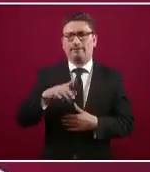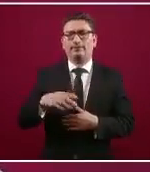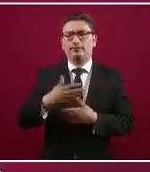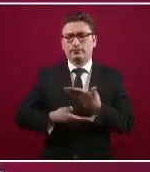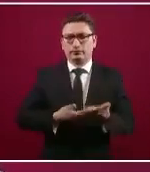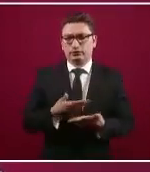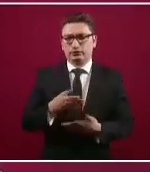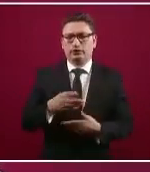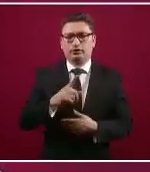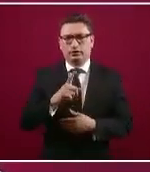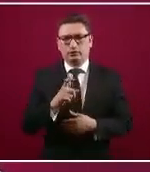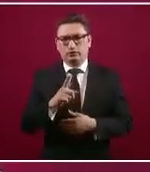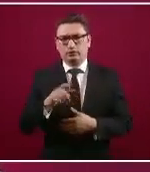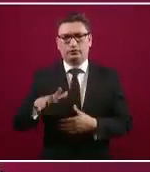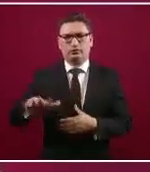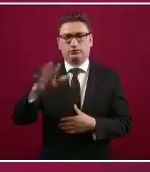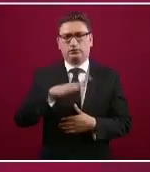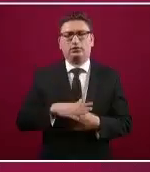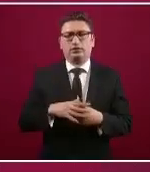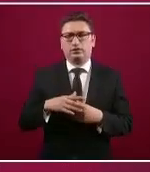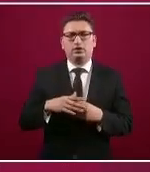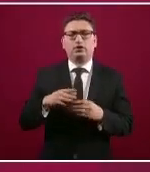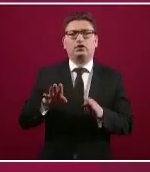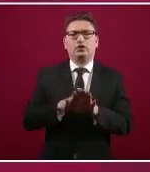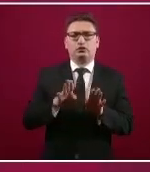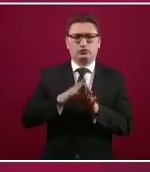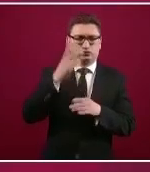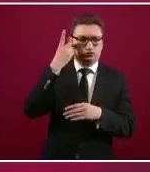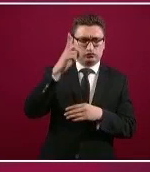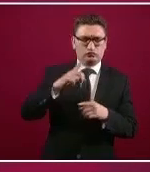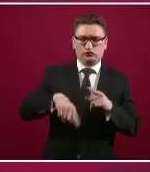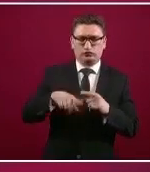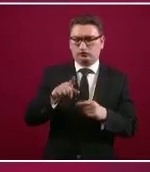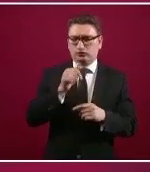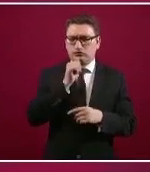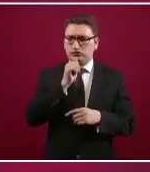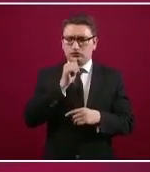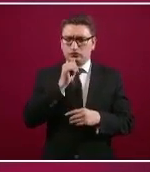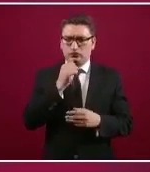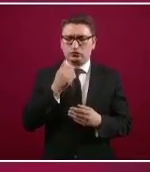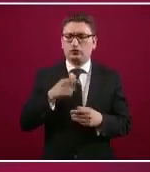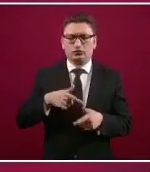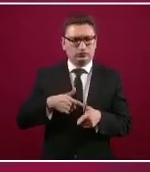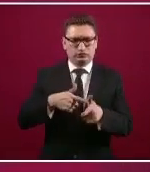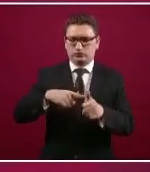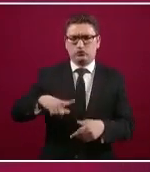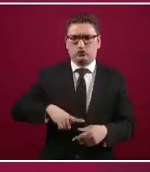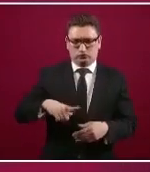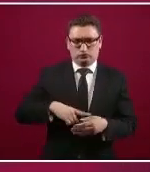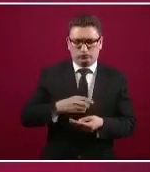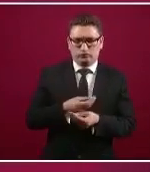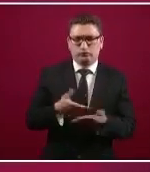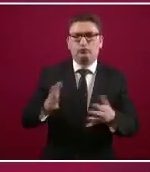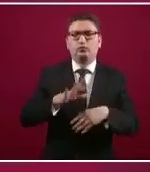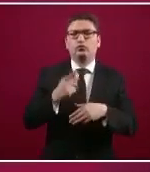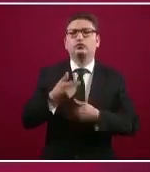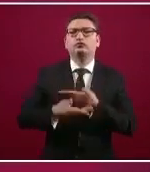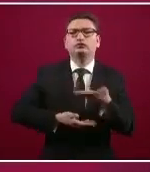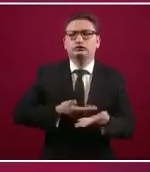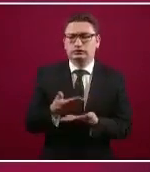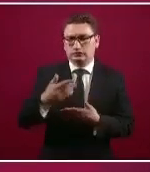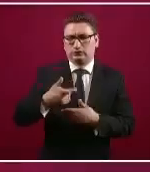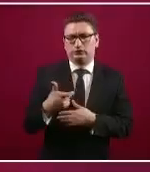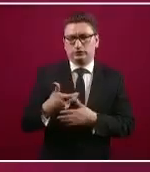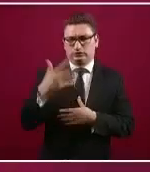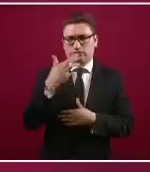agua nunca han sido privatizados, se están realizando por parte del gobierno. ¿Por qué? Porque es un servicio caro, que tiene una